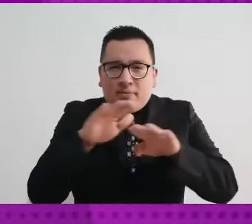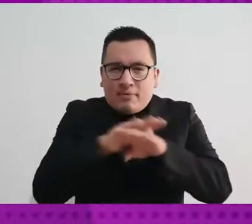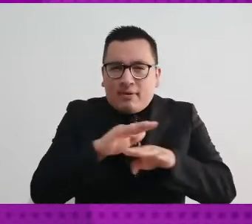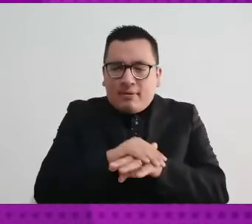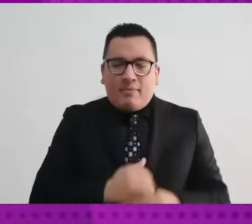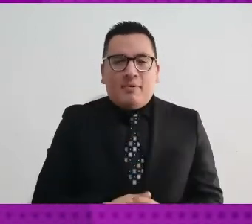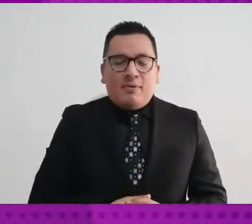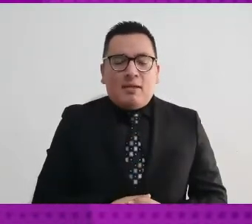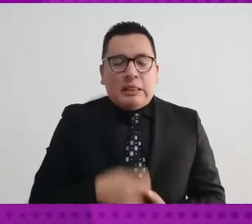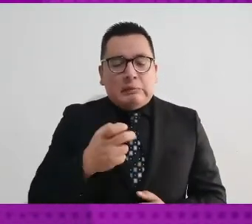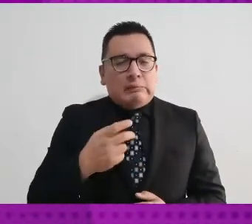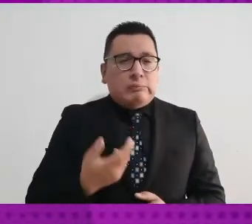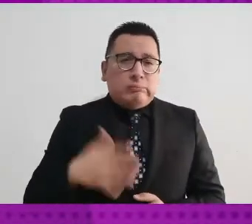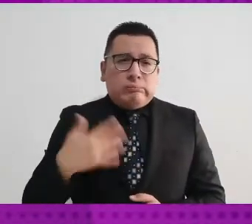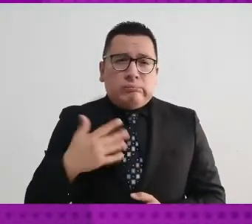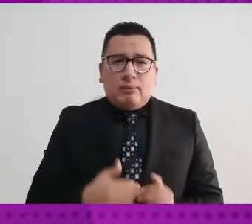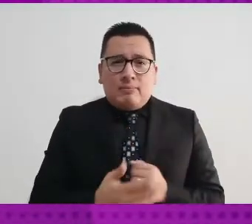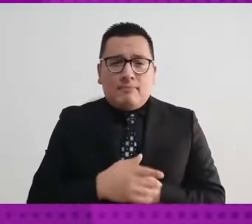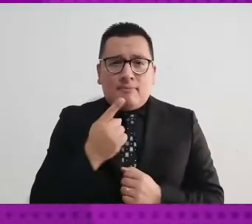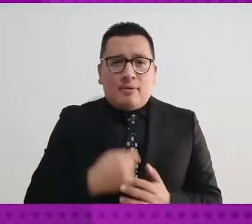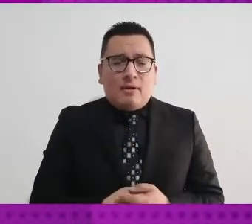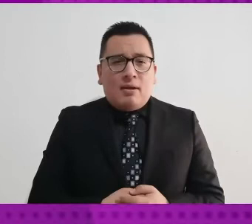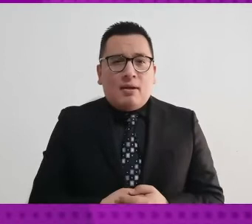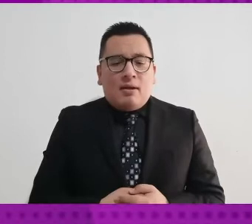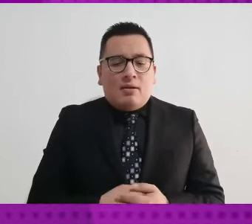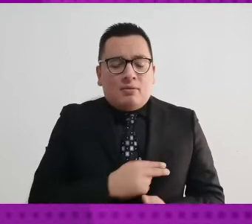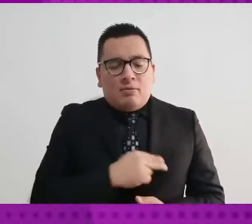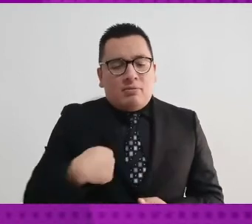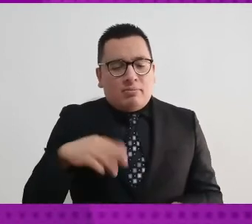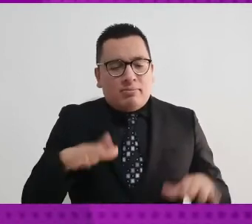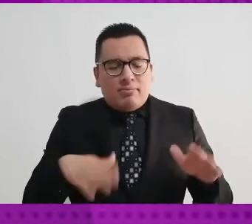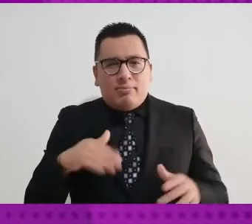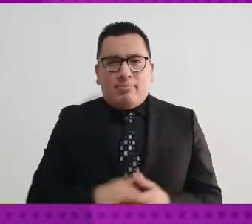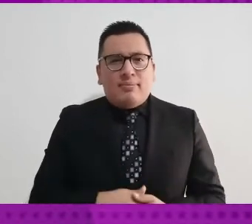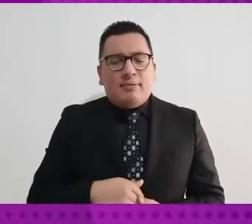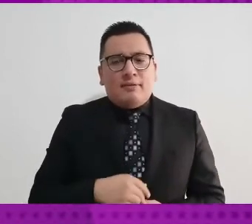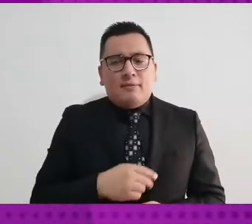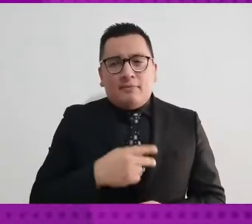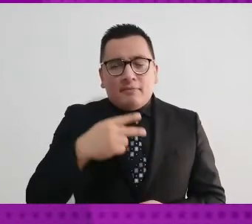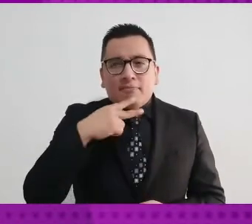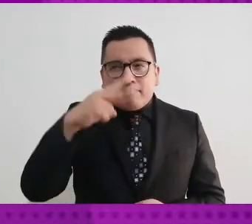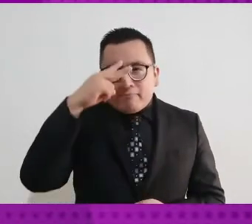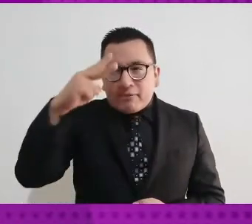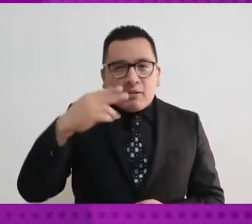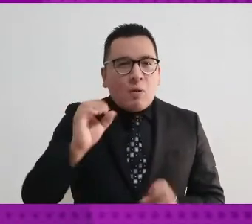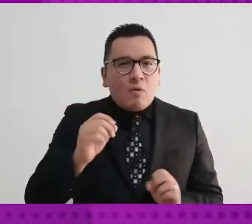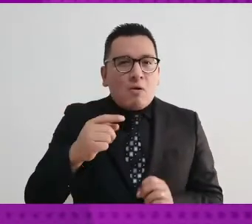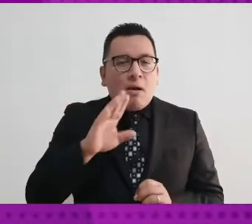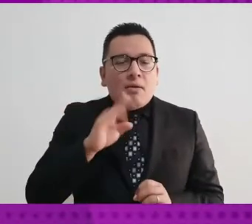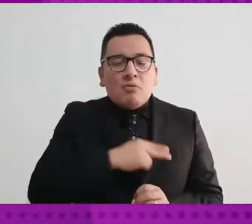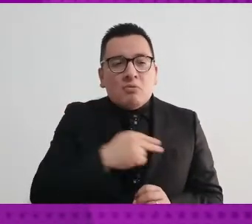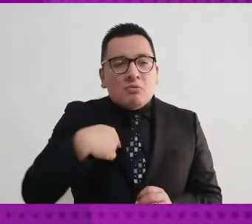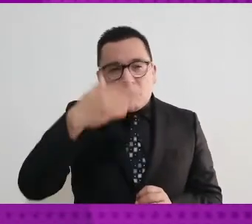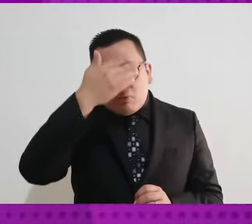país. Es un tablero impresionante porque en muchas ocasiones, como decimos, no somos conscientes de ese cambio hasta que lo podemos